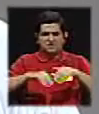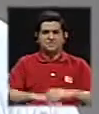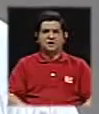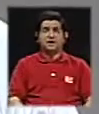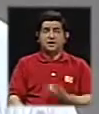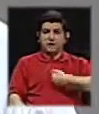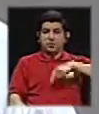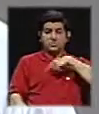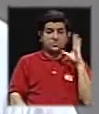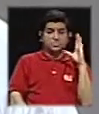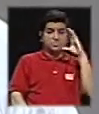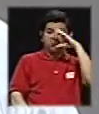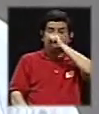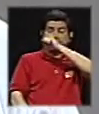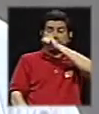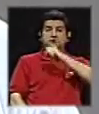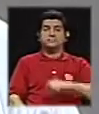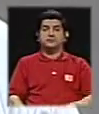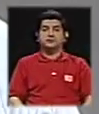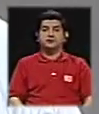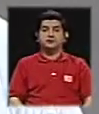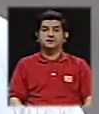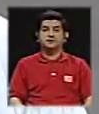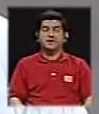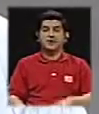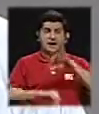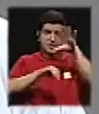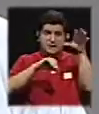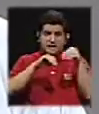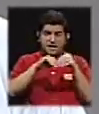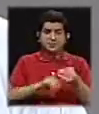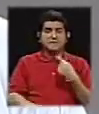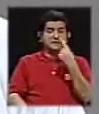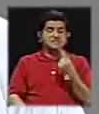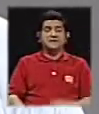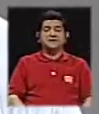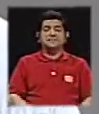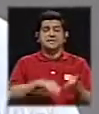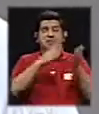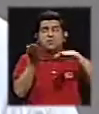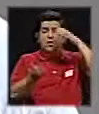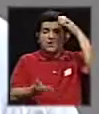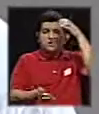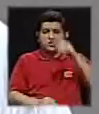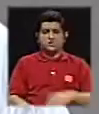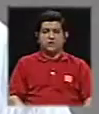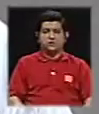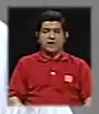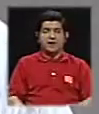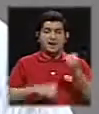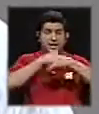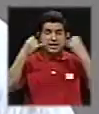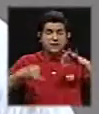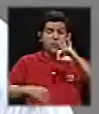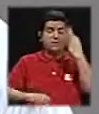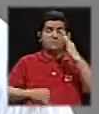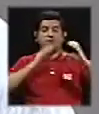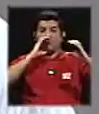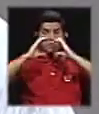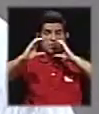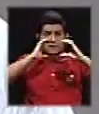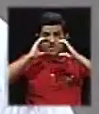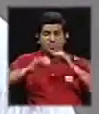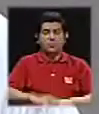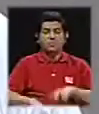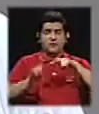nosotros notamos y que además se le da una muerte a la cultura, porque un idioma es una forma de transmitir